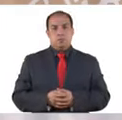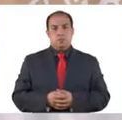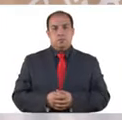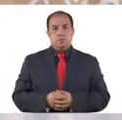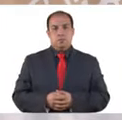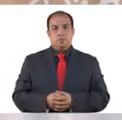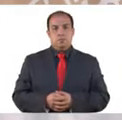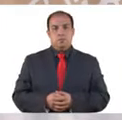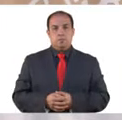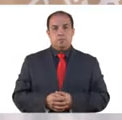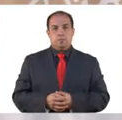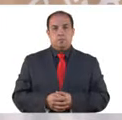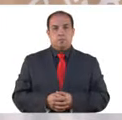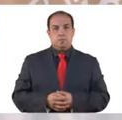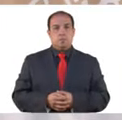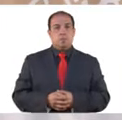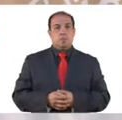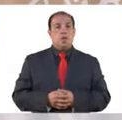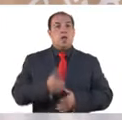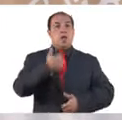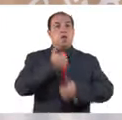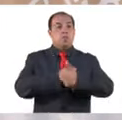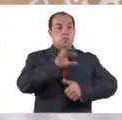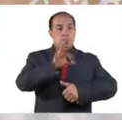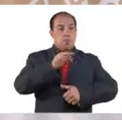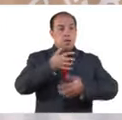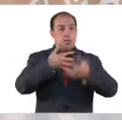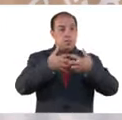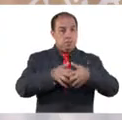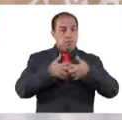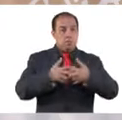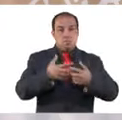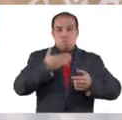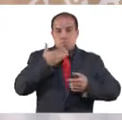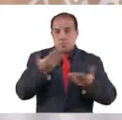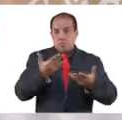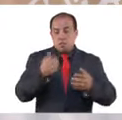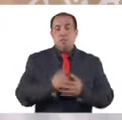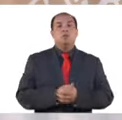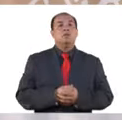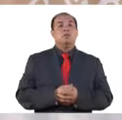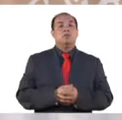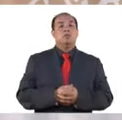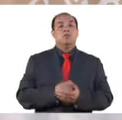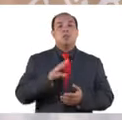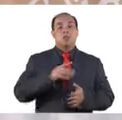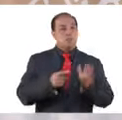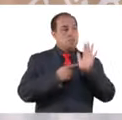Entonces, se hizo bien la licitación, está bien fundamentada, técnica y económicamente.